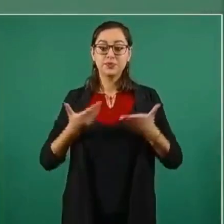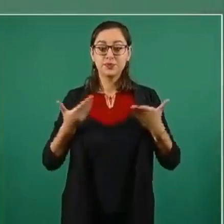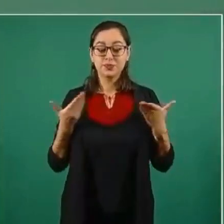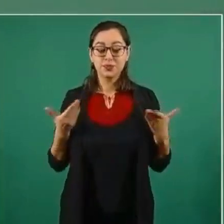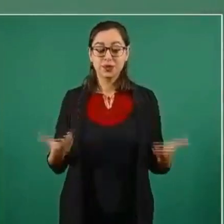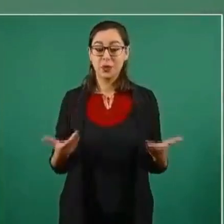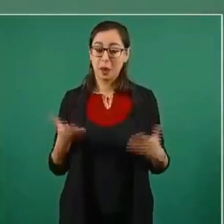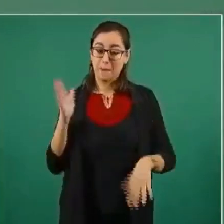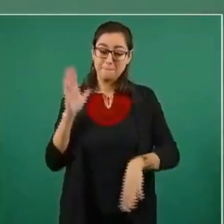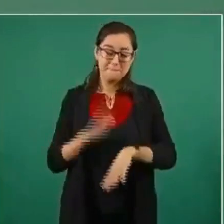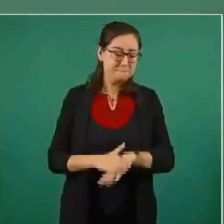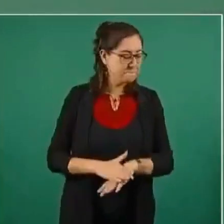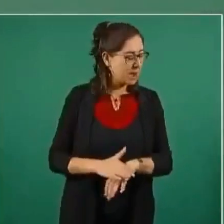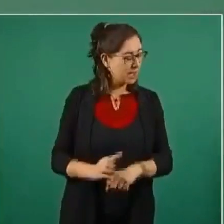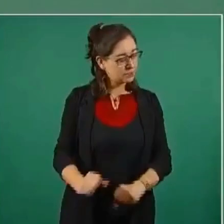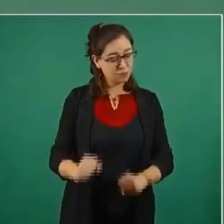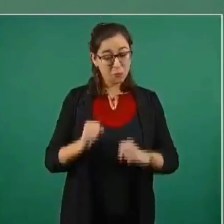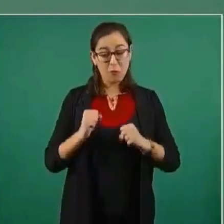es más intenso,